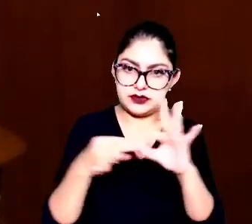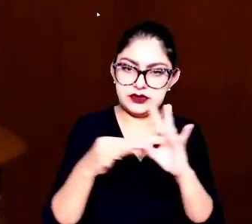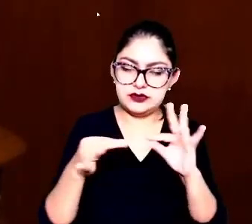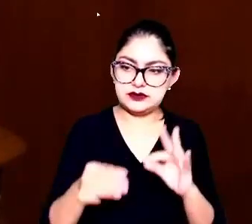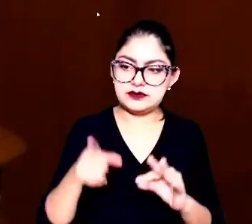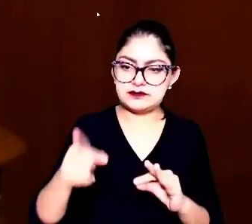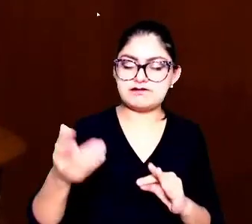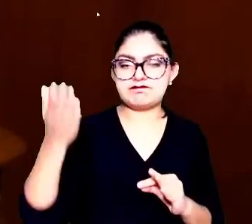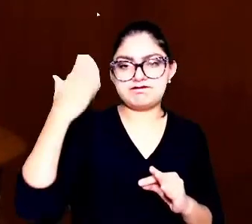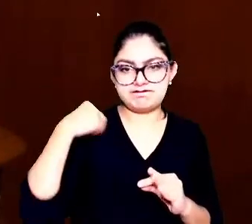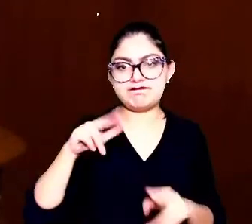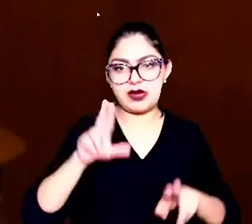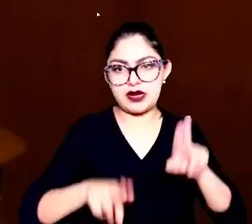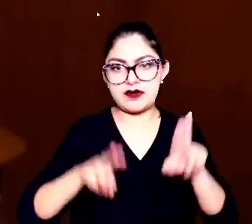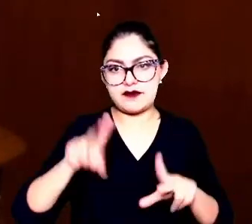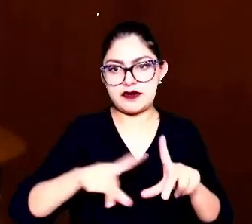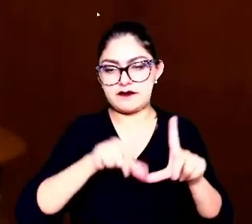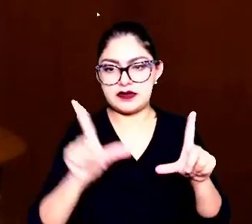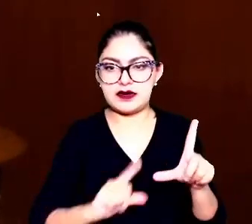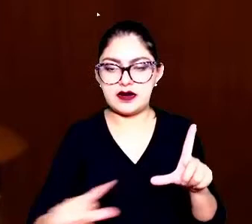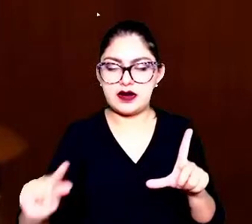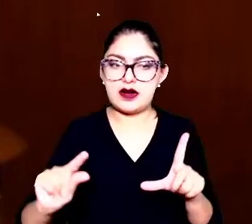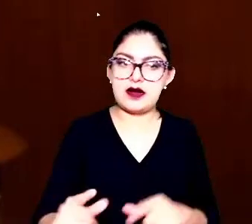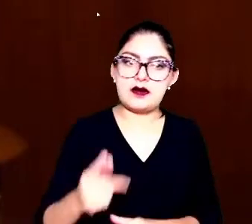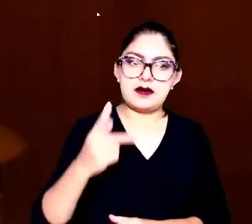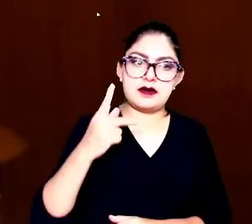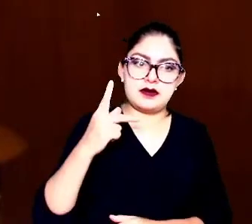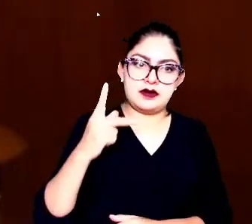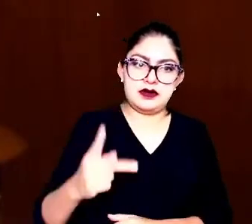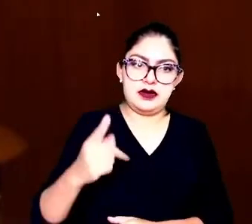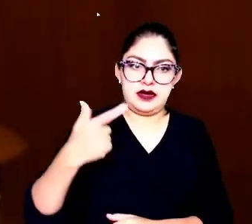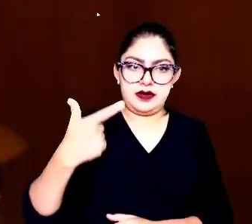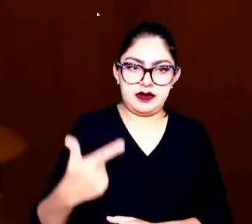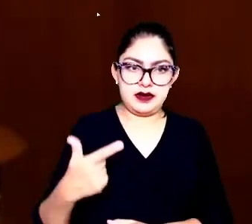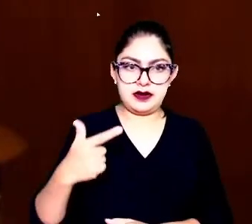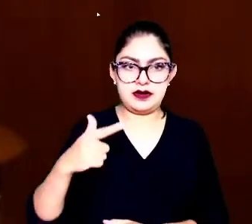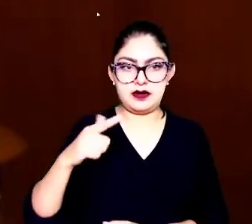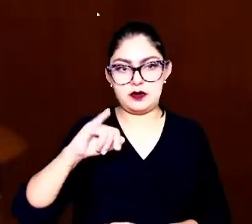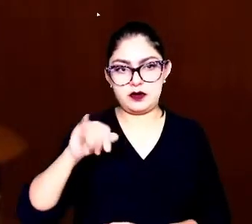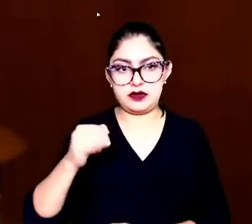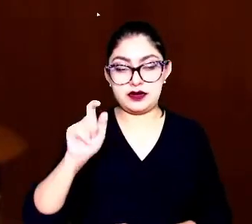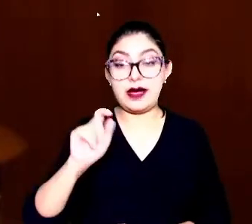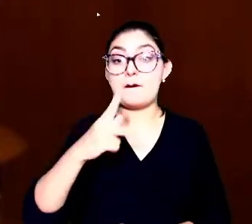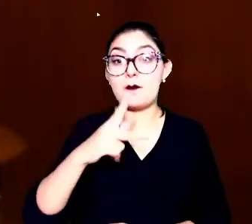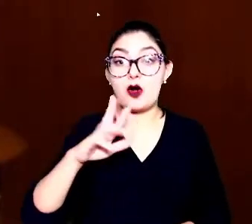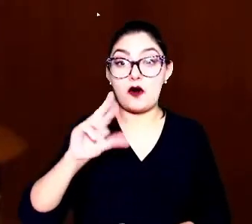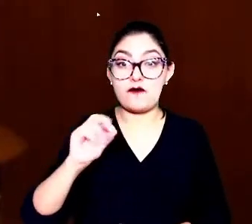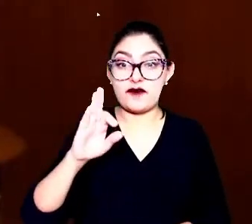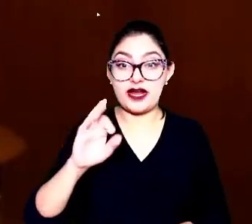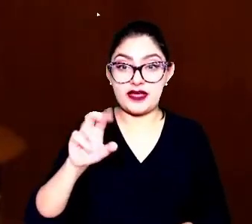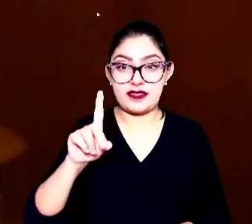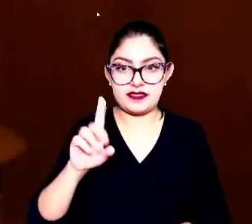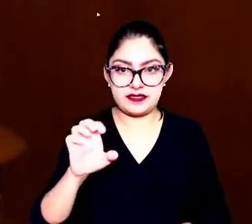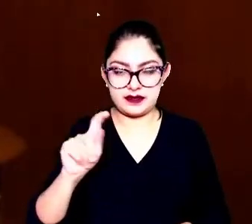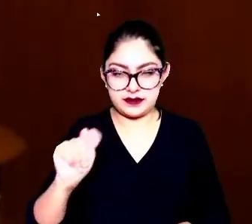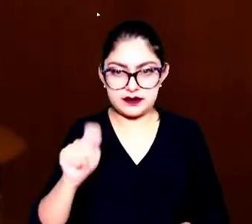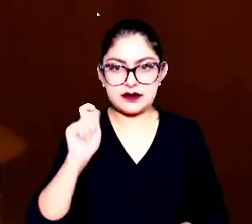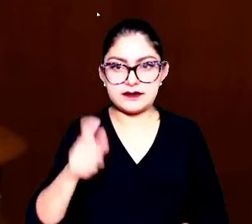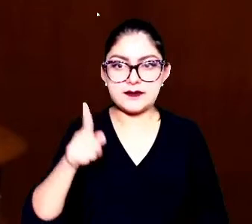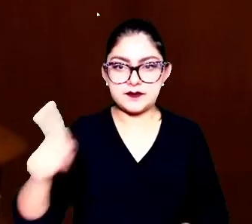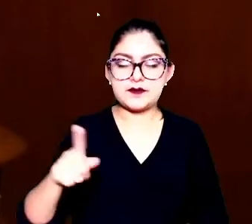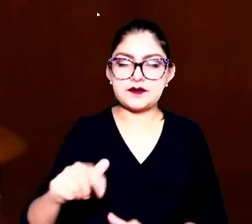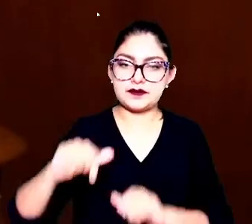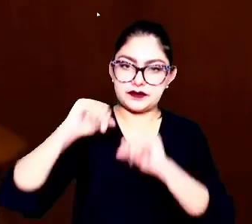la procuraduría Federal de la defensa del trabajo profedet era la única instancia de asesoría